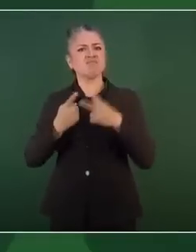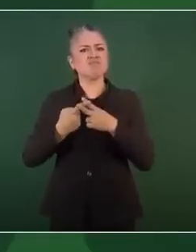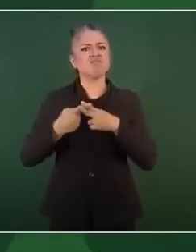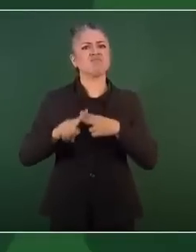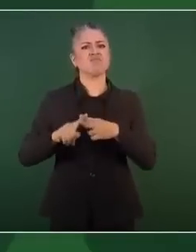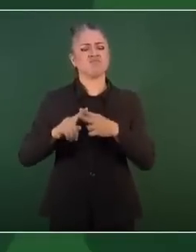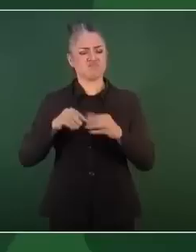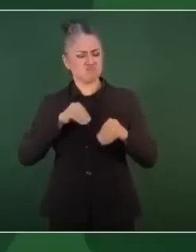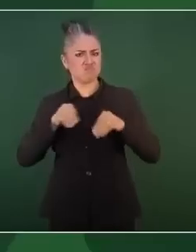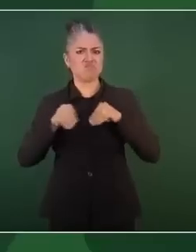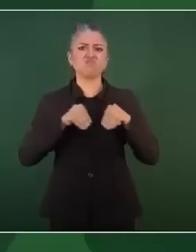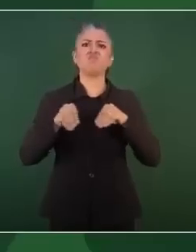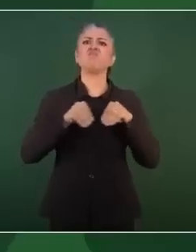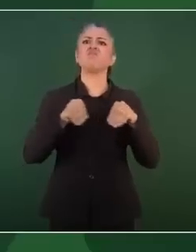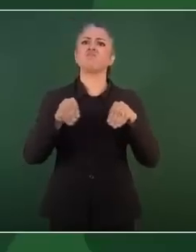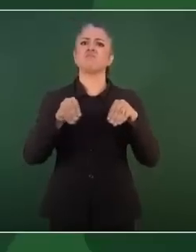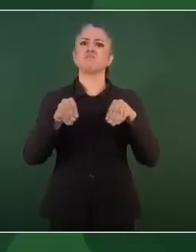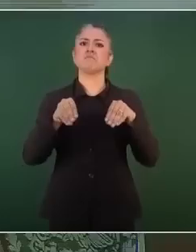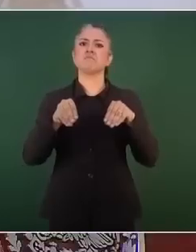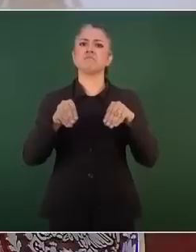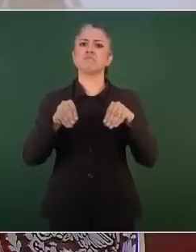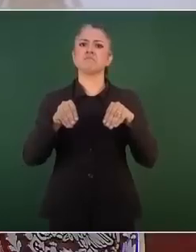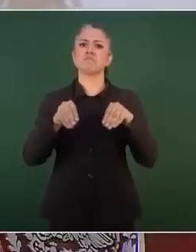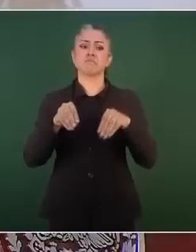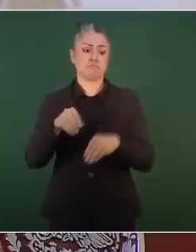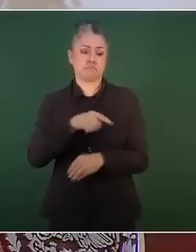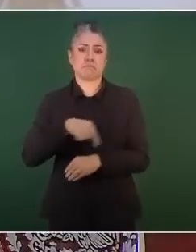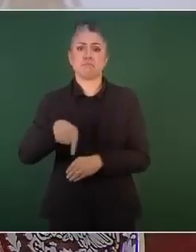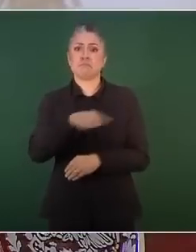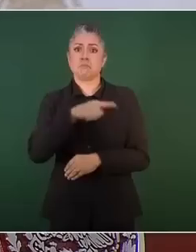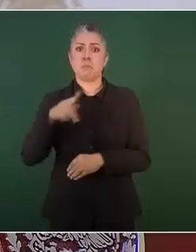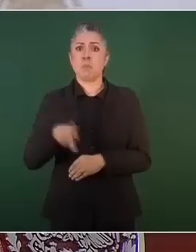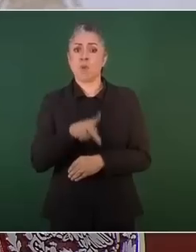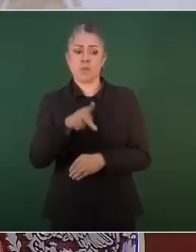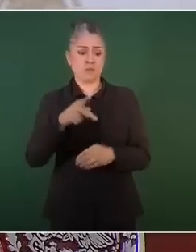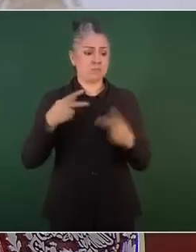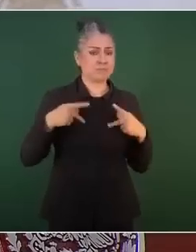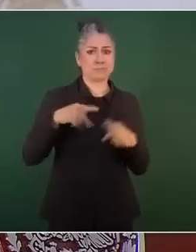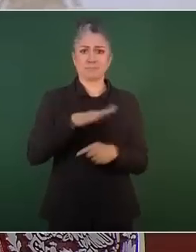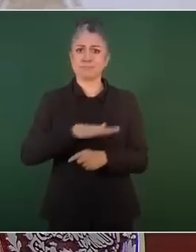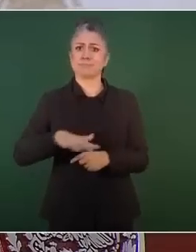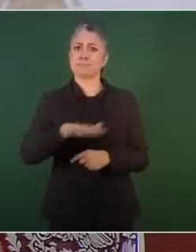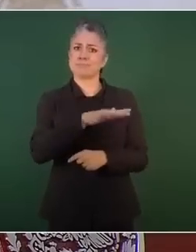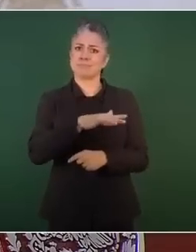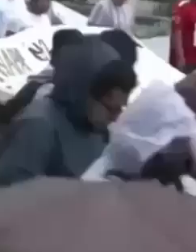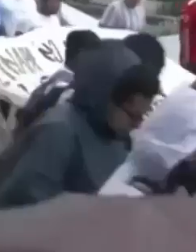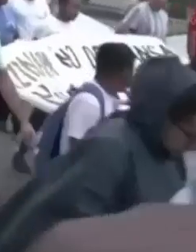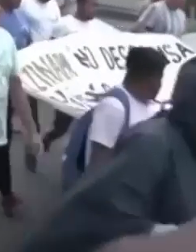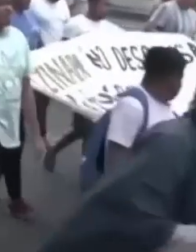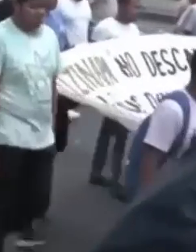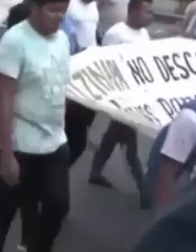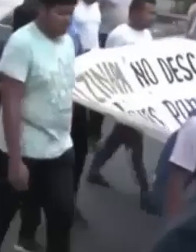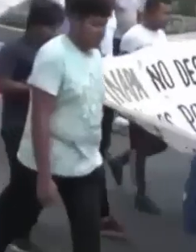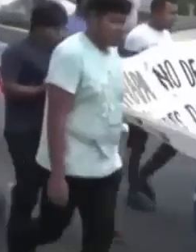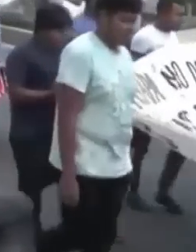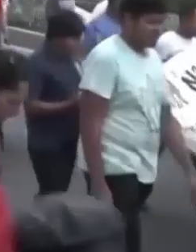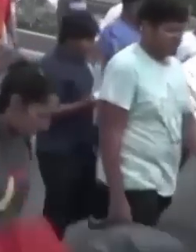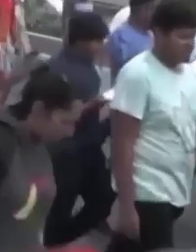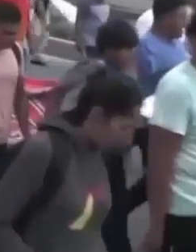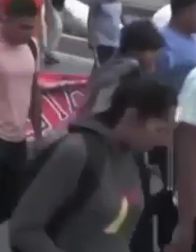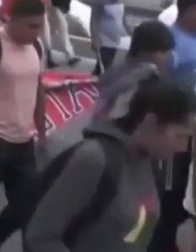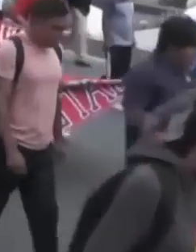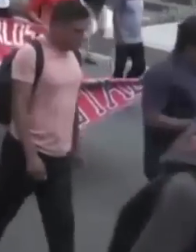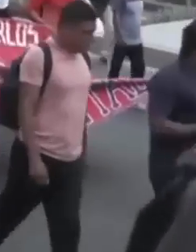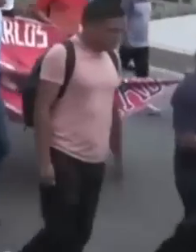política expresada desde el gobierno federal al más alto nivel, las Fuerzas Armadas no hayan otorgado toda la información solicitada por el Grupo Interdisciplinario de